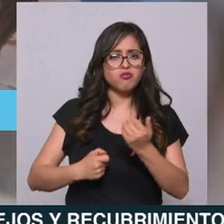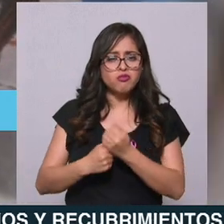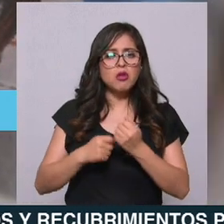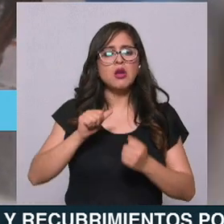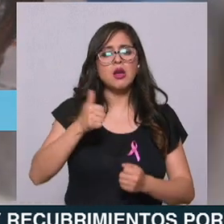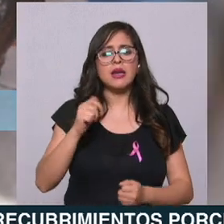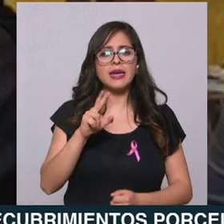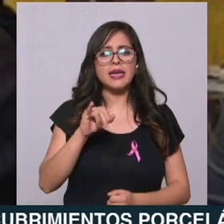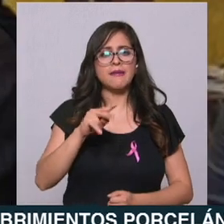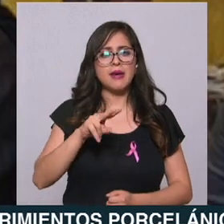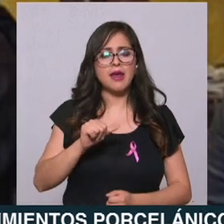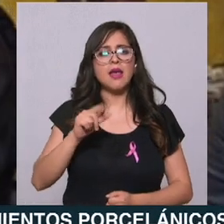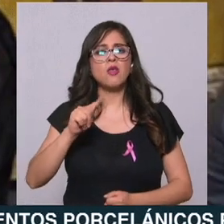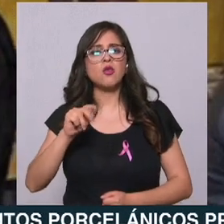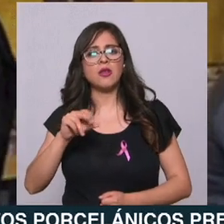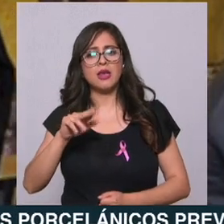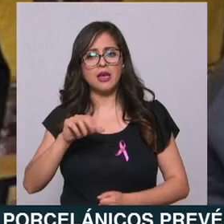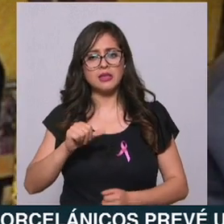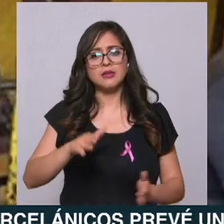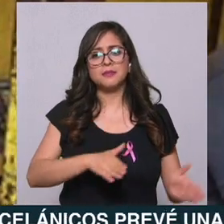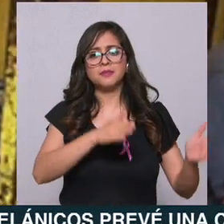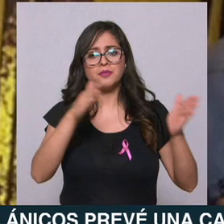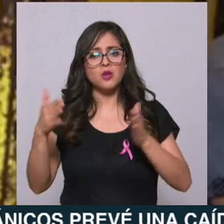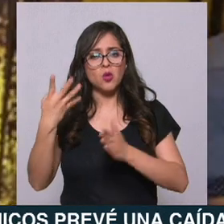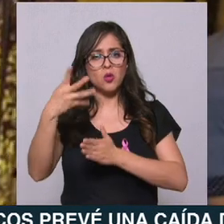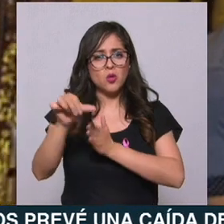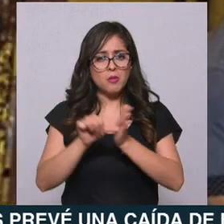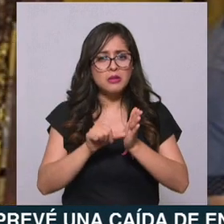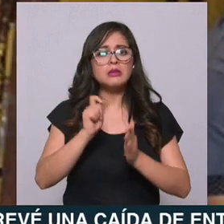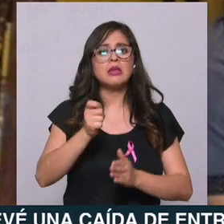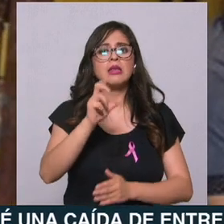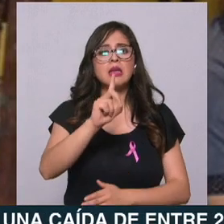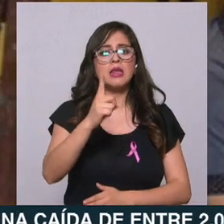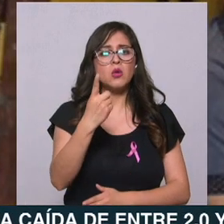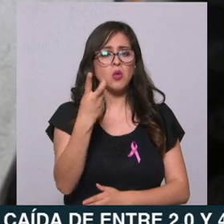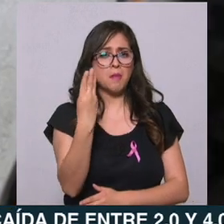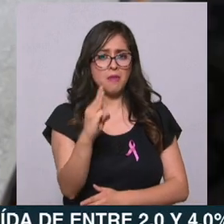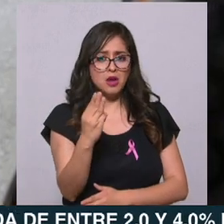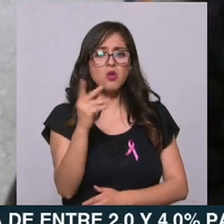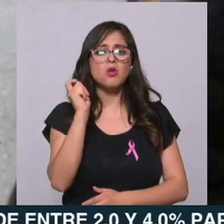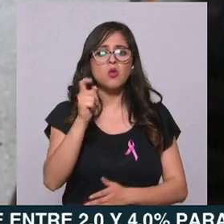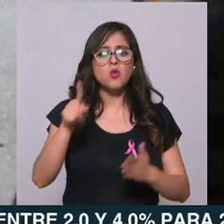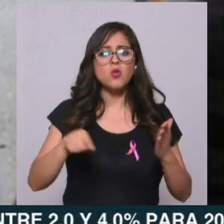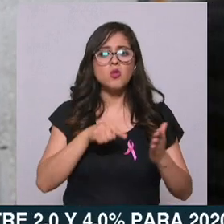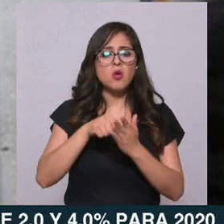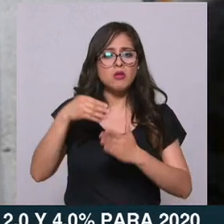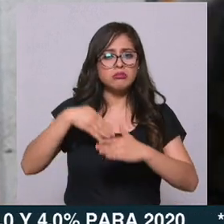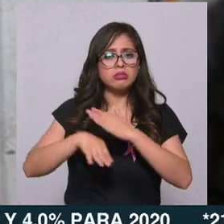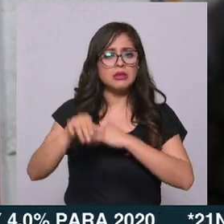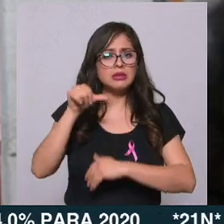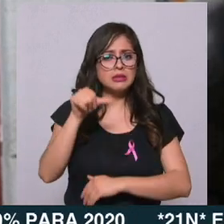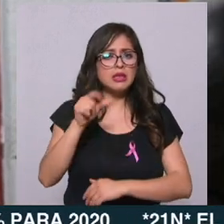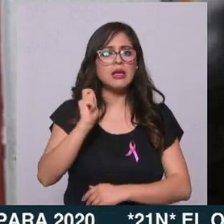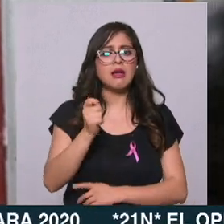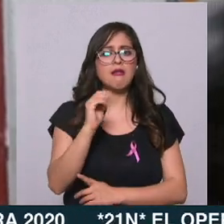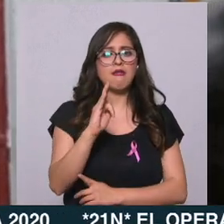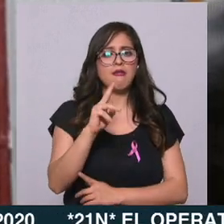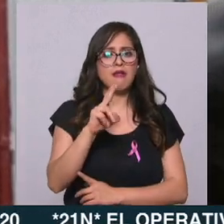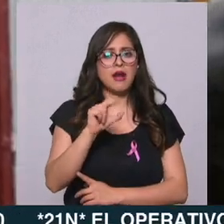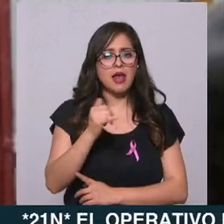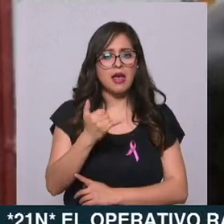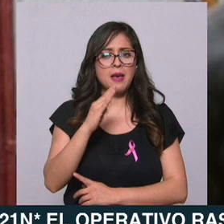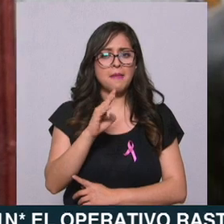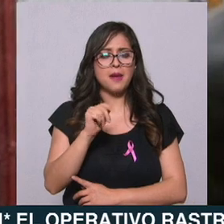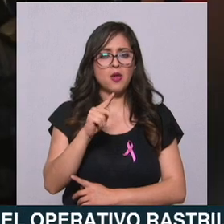Rivero y Toltecas. Casi 4 meses después, el 31 de mayo, en el inmueble con el número 16 de la calle Fray Bartolomé de las